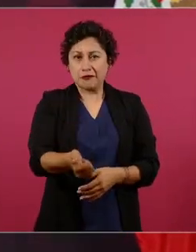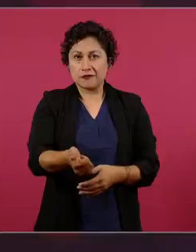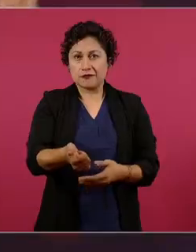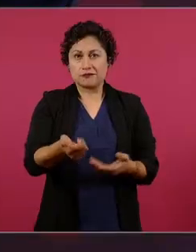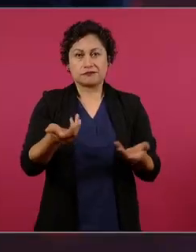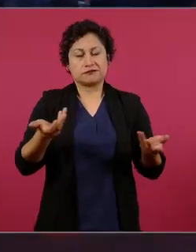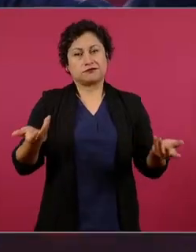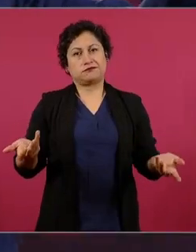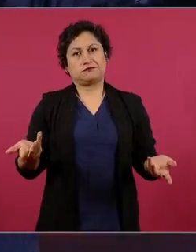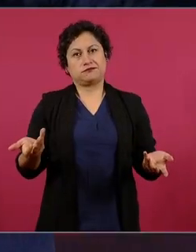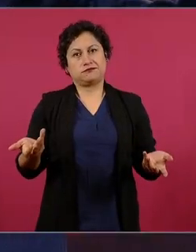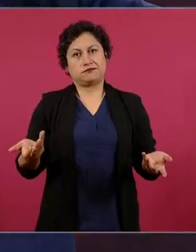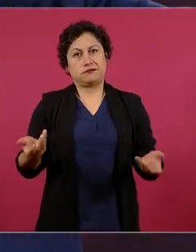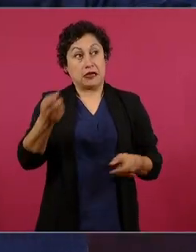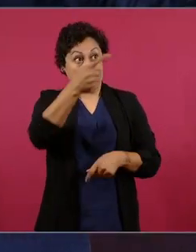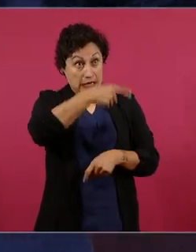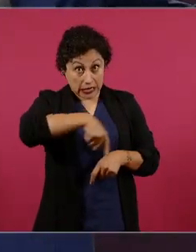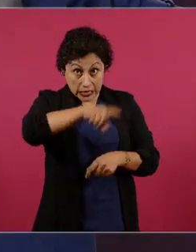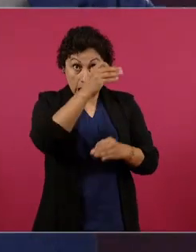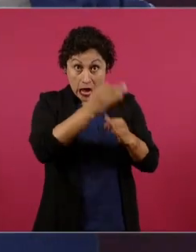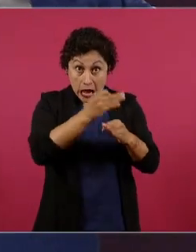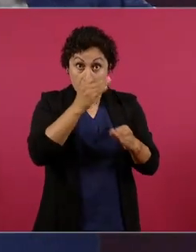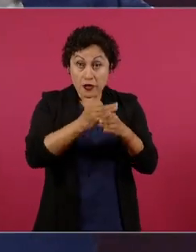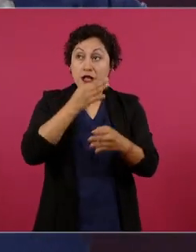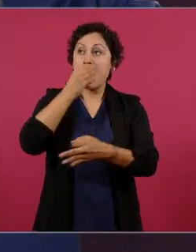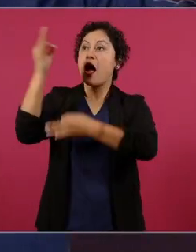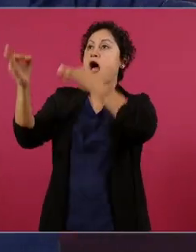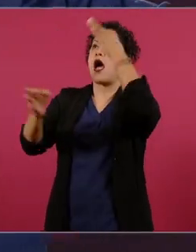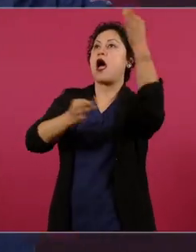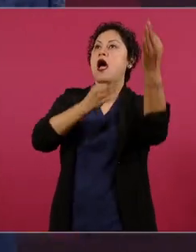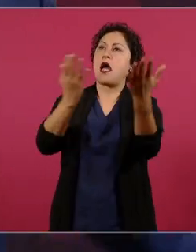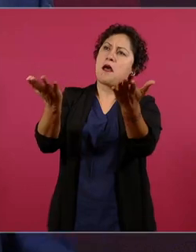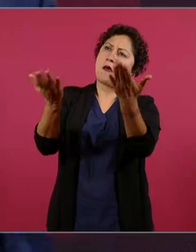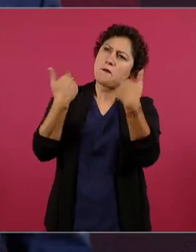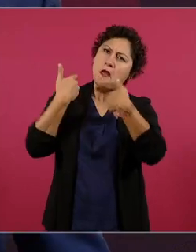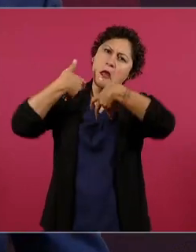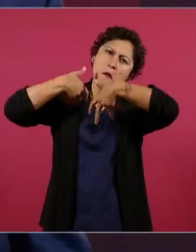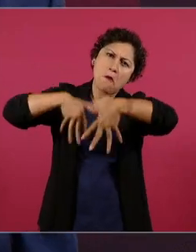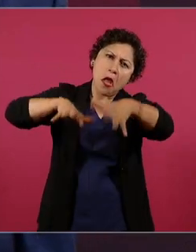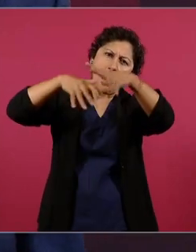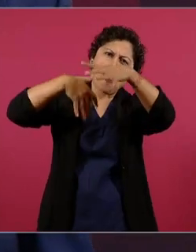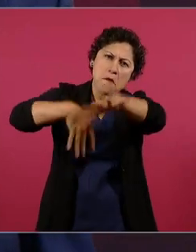te están convocando a una marcha para eso.